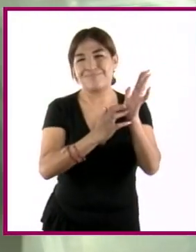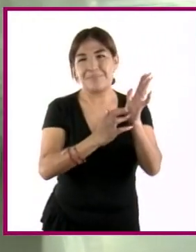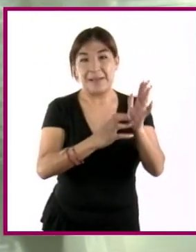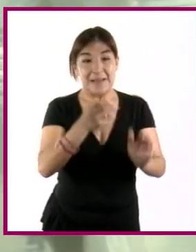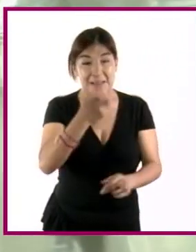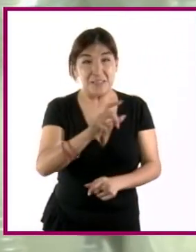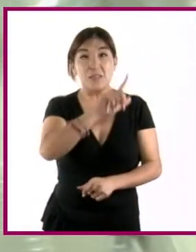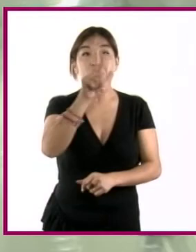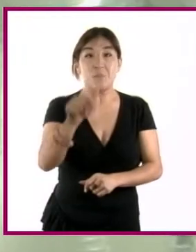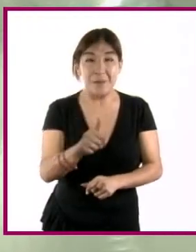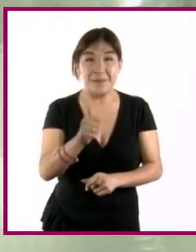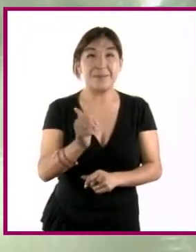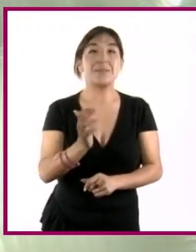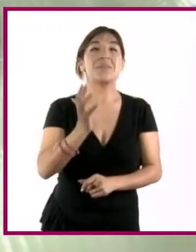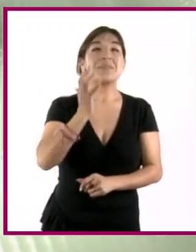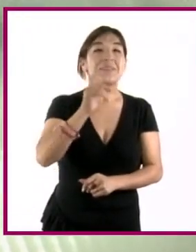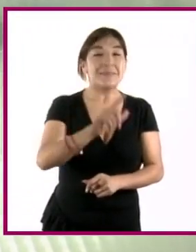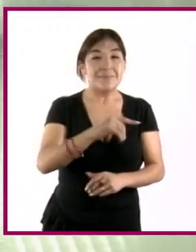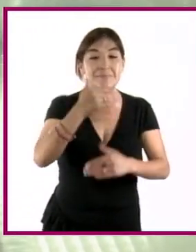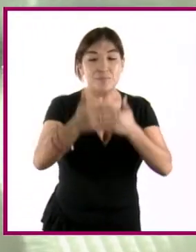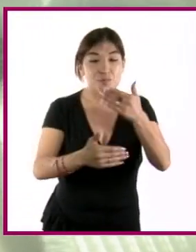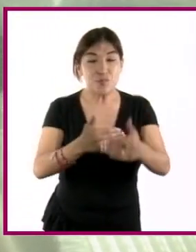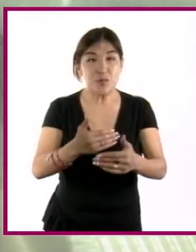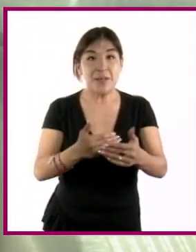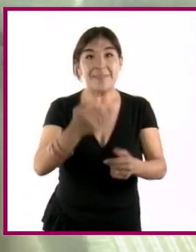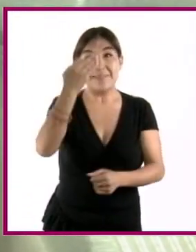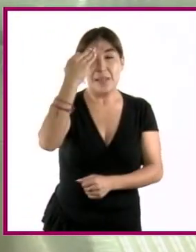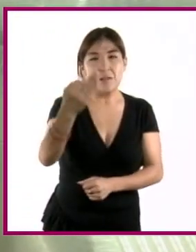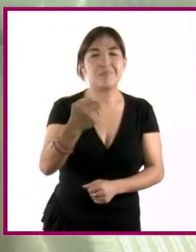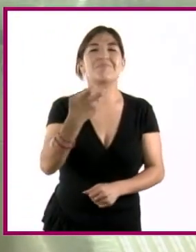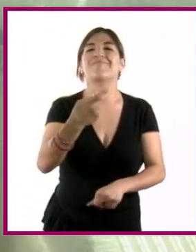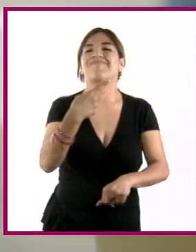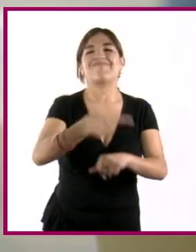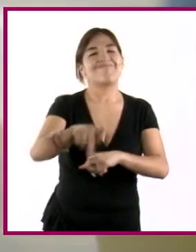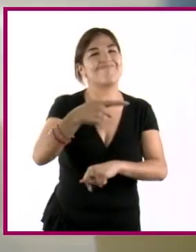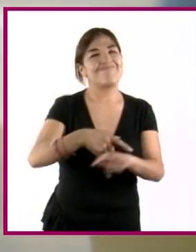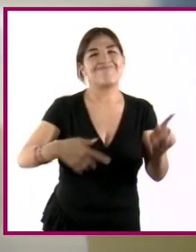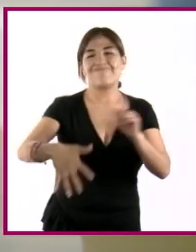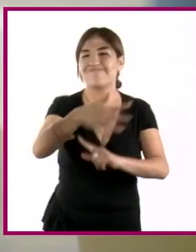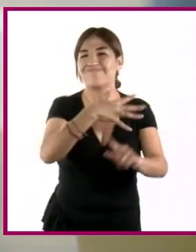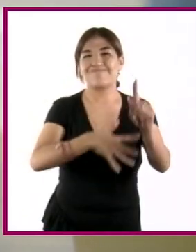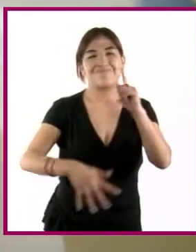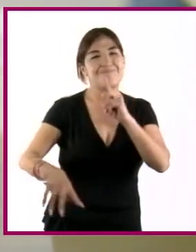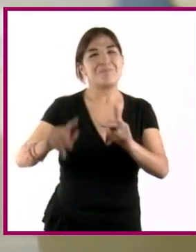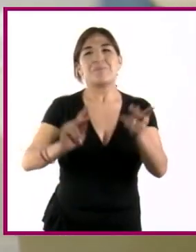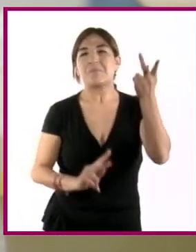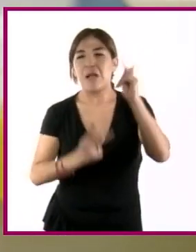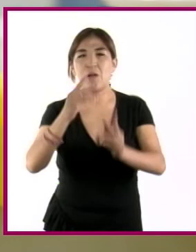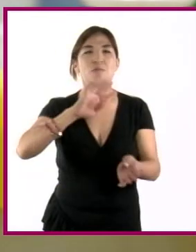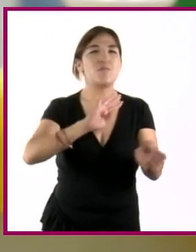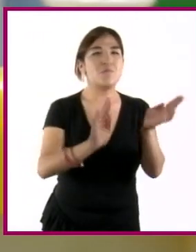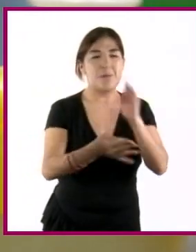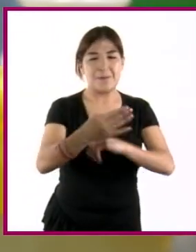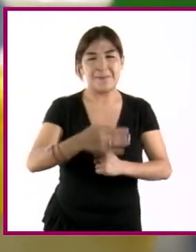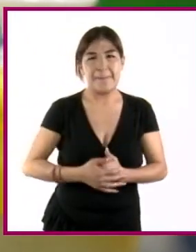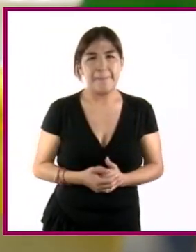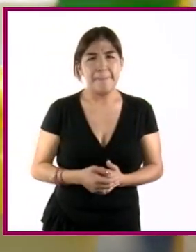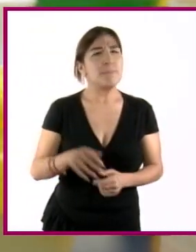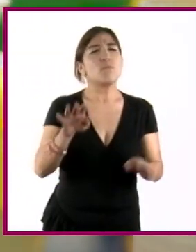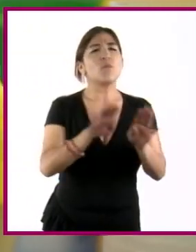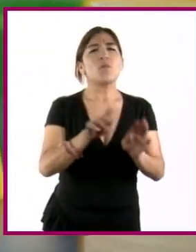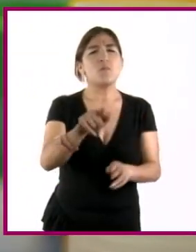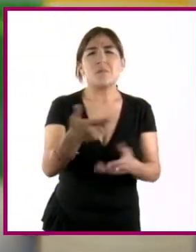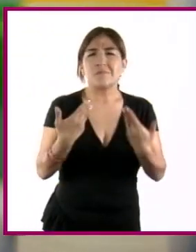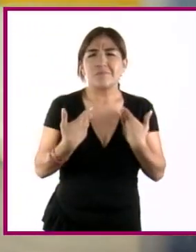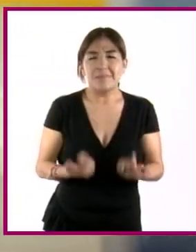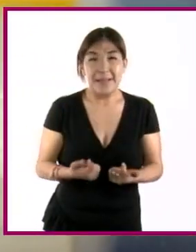favorecerían décadas más tarde un grave peligro ambiental. Para comprender bien el mundo del plástico, primero debemos